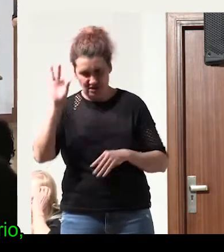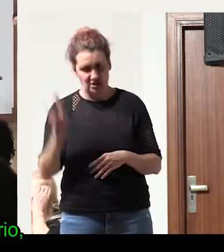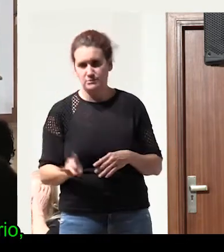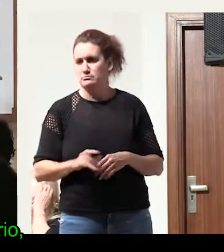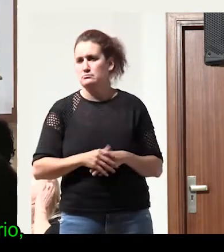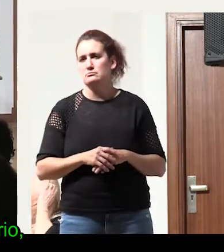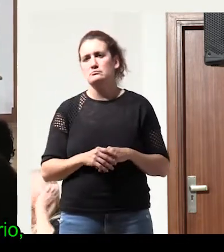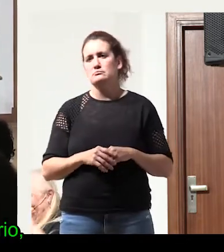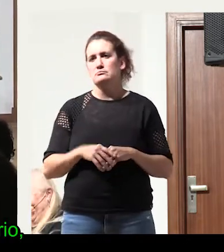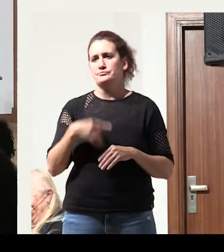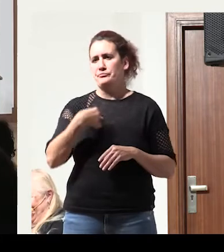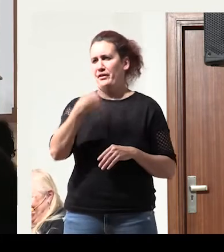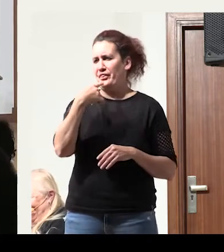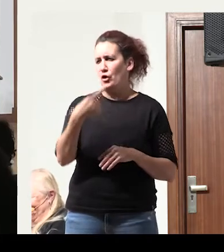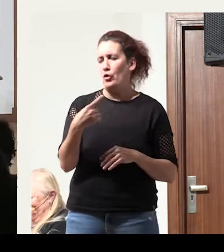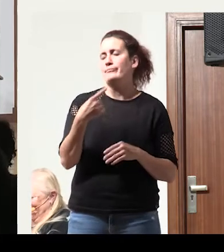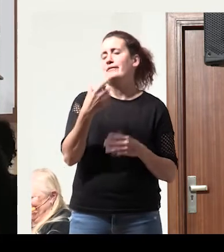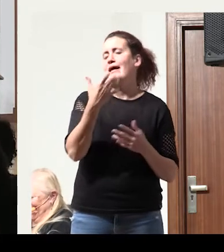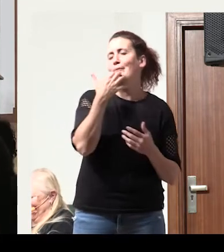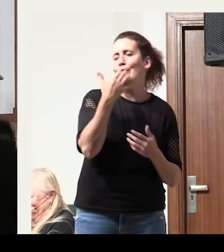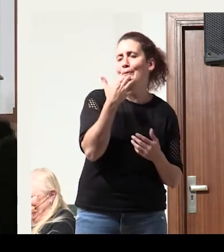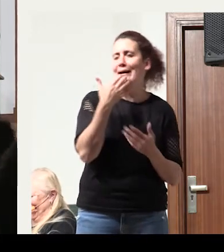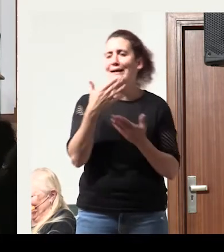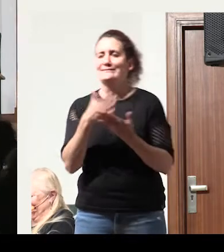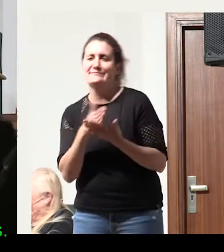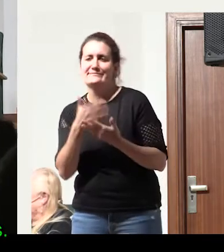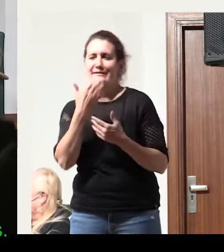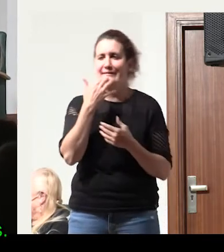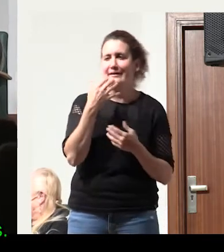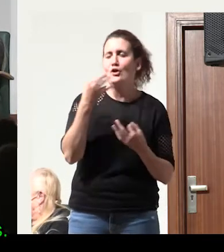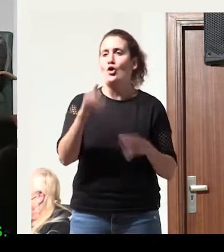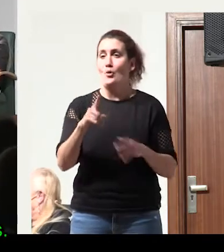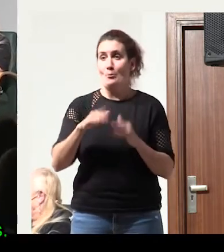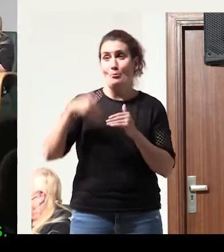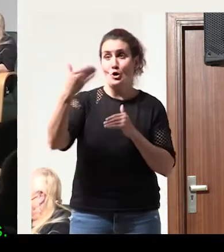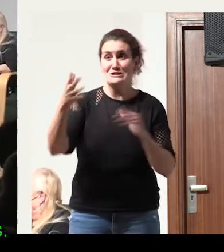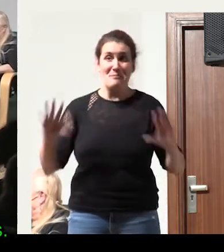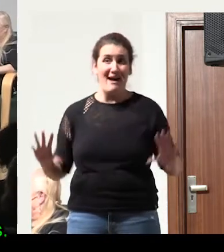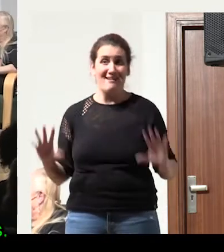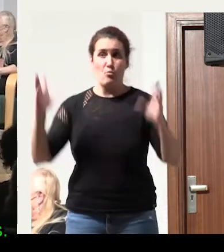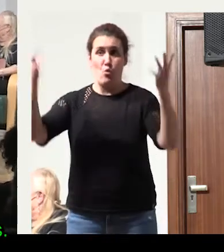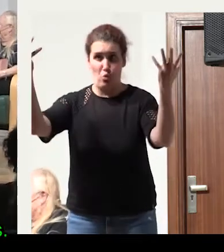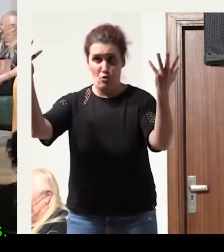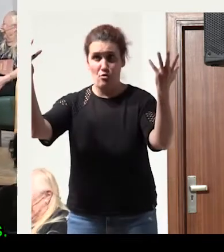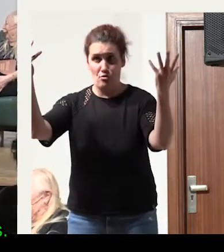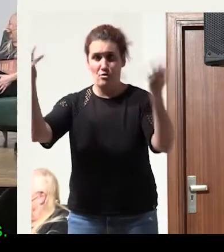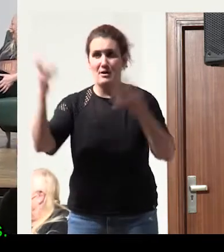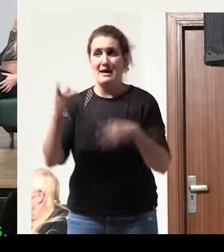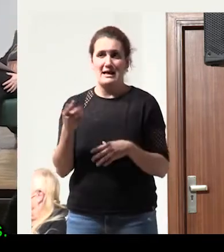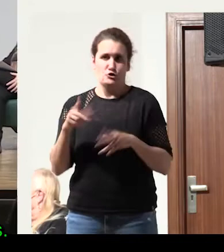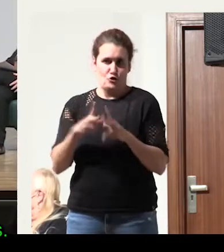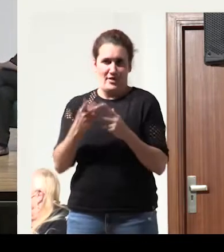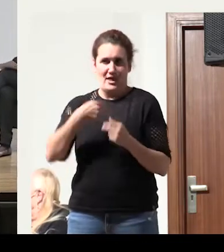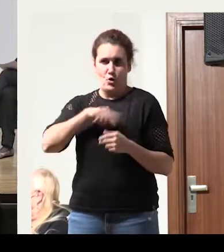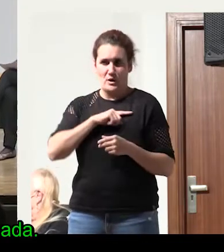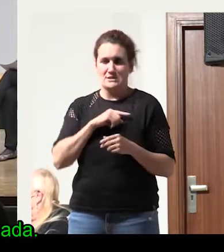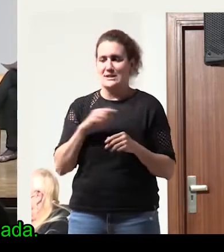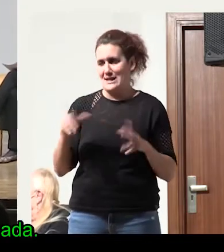decir, medio en broma, medio en serio, que la próxima revolución en nuestra sociedad es la revolución de las